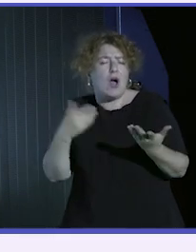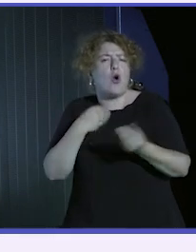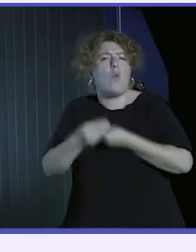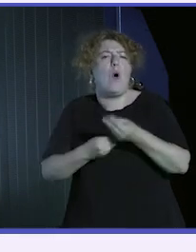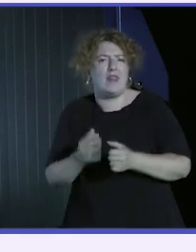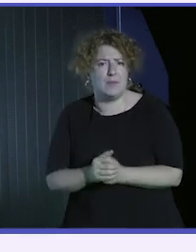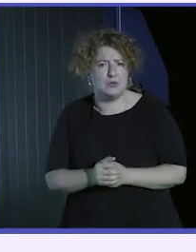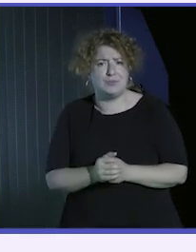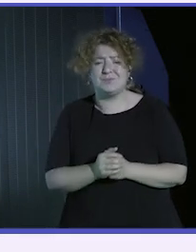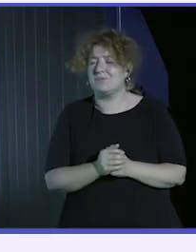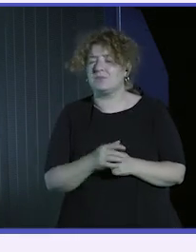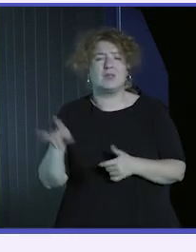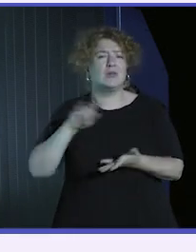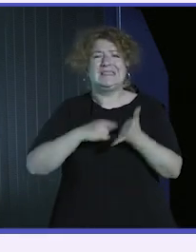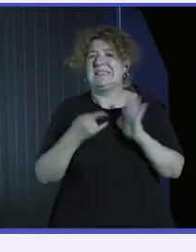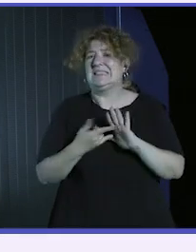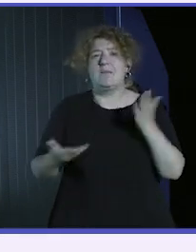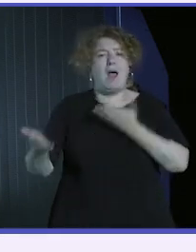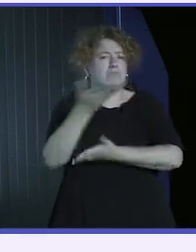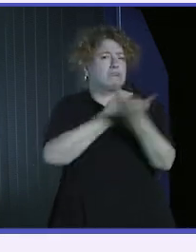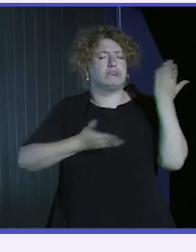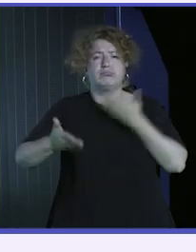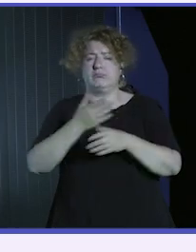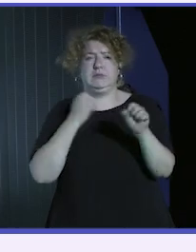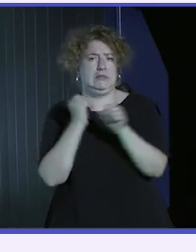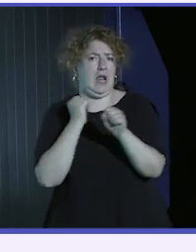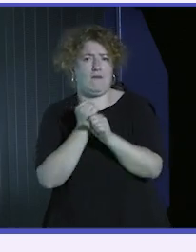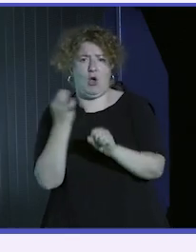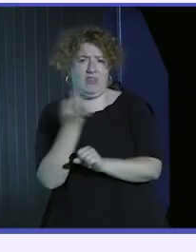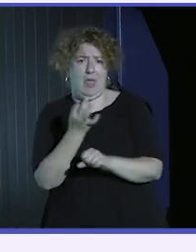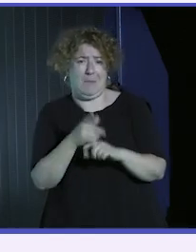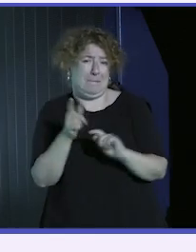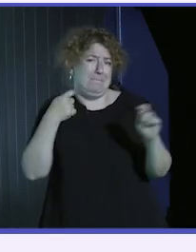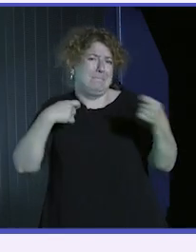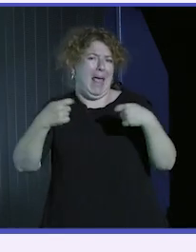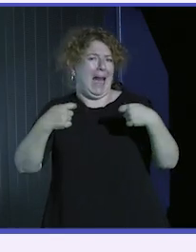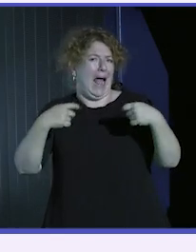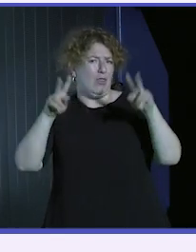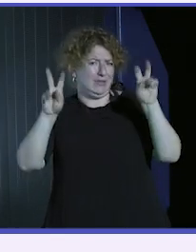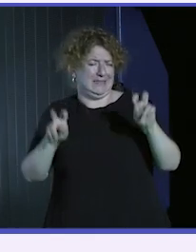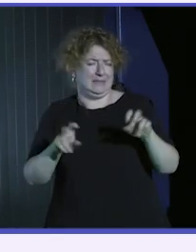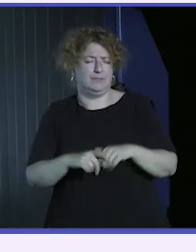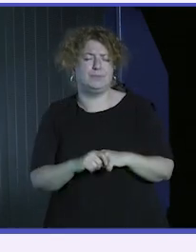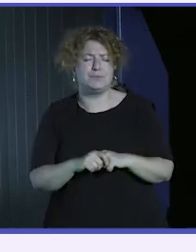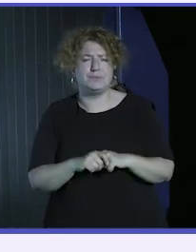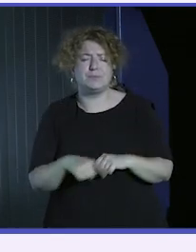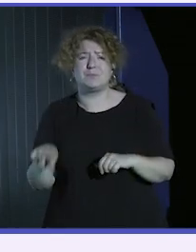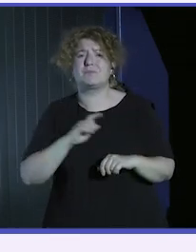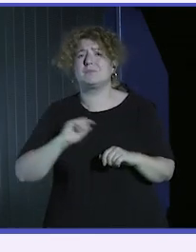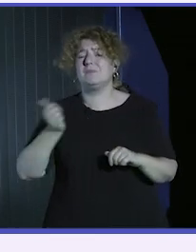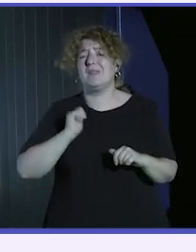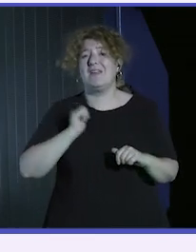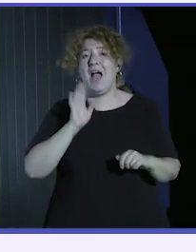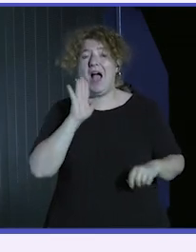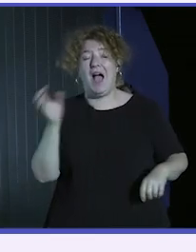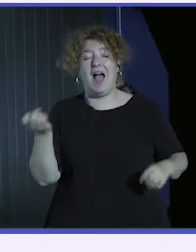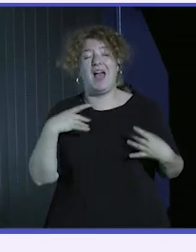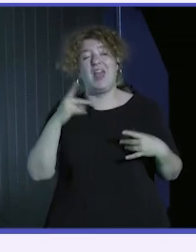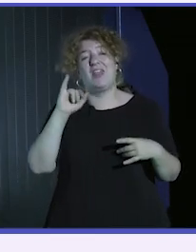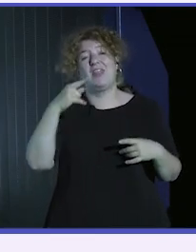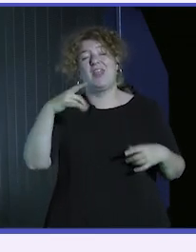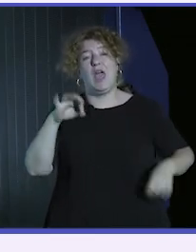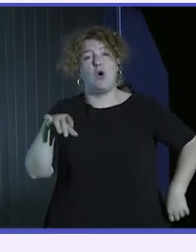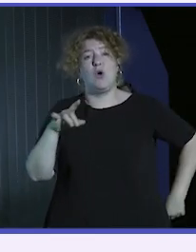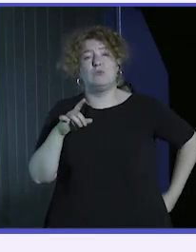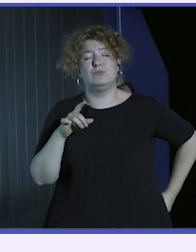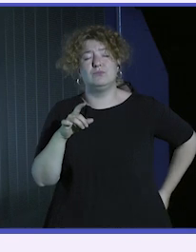Pues como un ecosistema, trabajando conjuntamente, y por eso, para intentar aprovechar todos los beneficios que nos ha contado muy bien Diego, que se